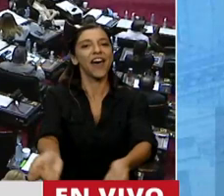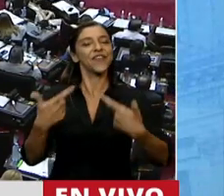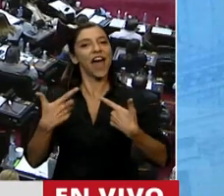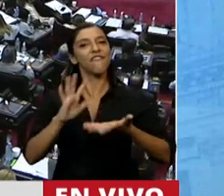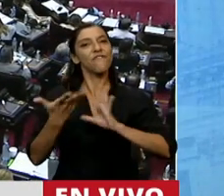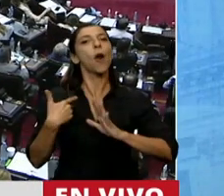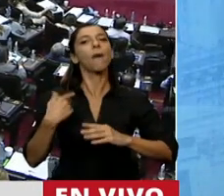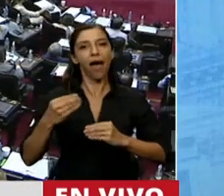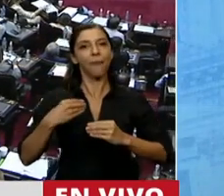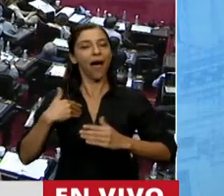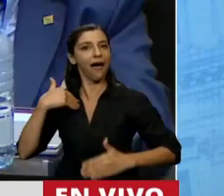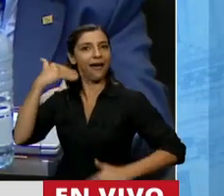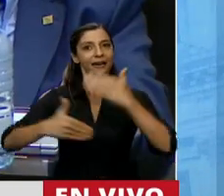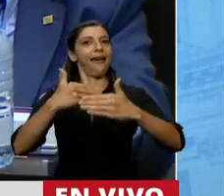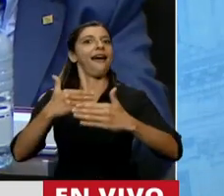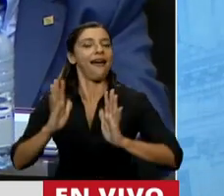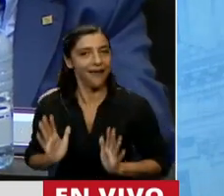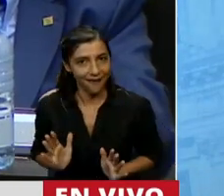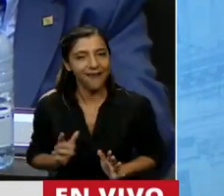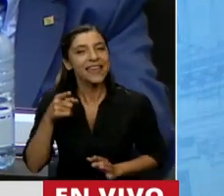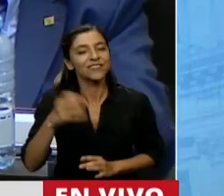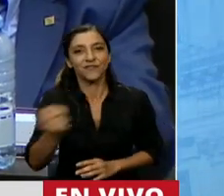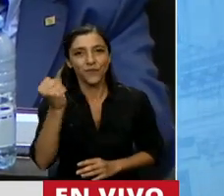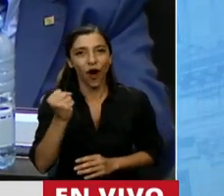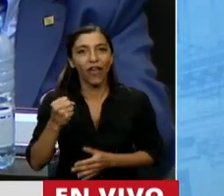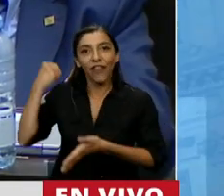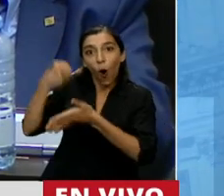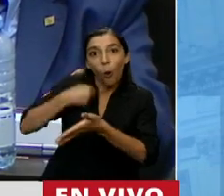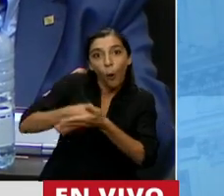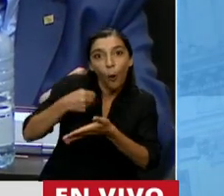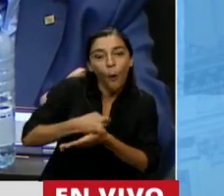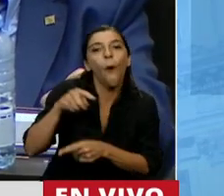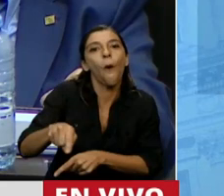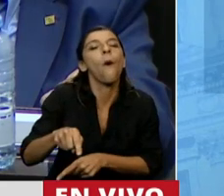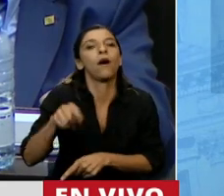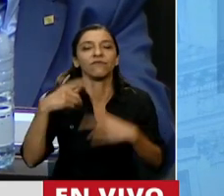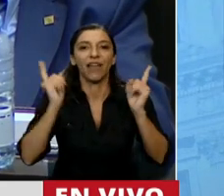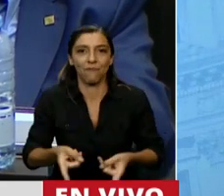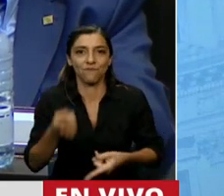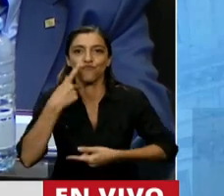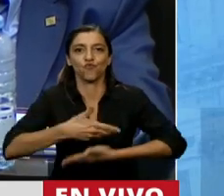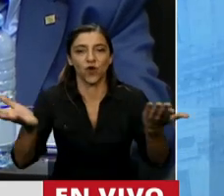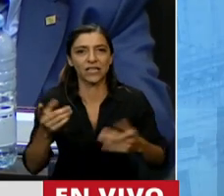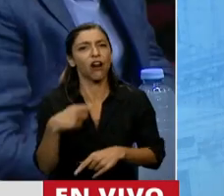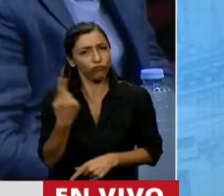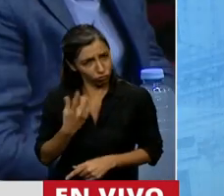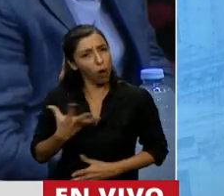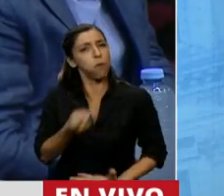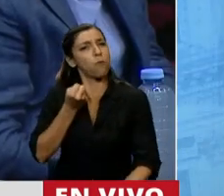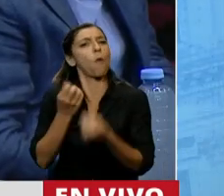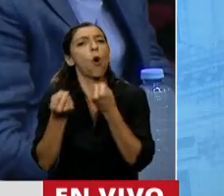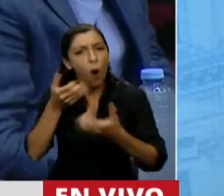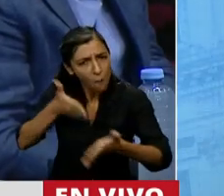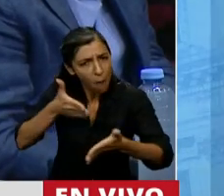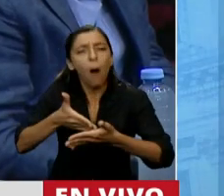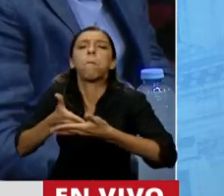y la posibilidad enorme de conquistar victorias a pesar de todos los traspiés. Y esto es